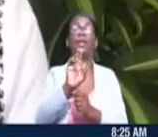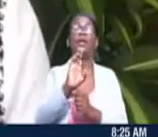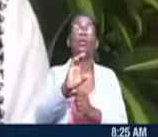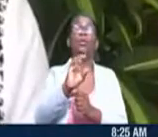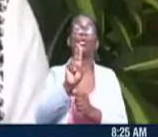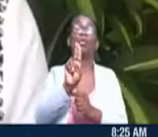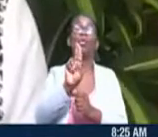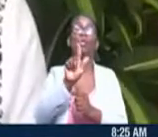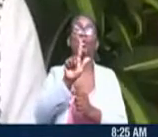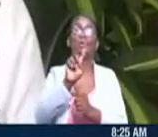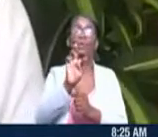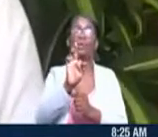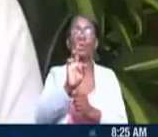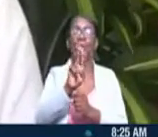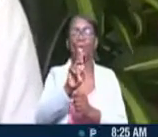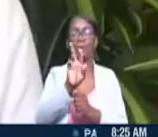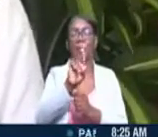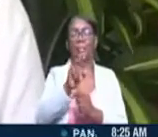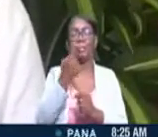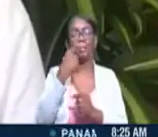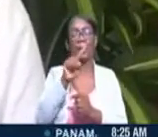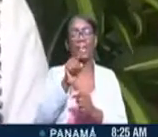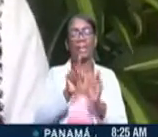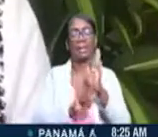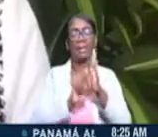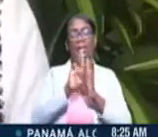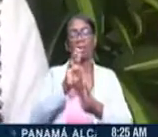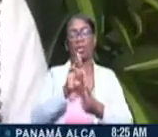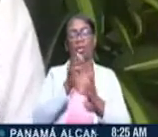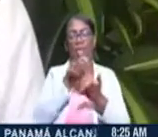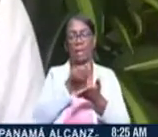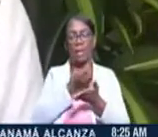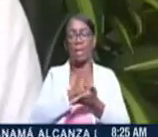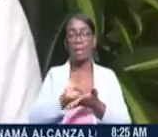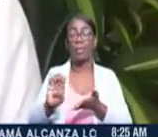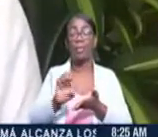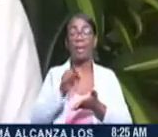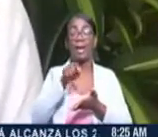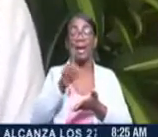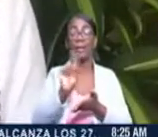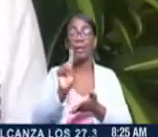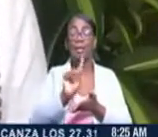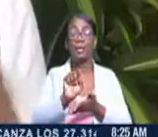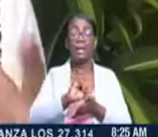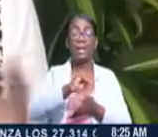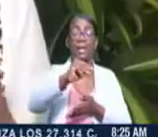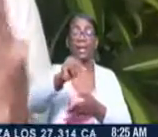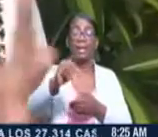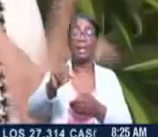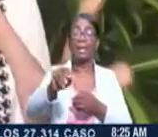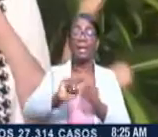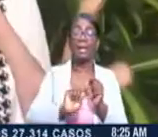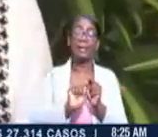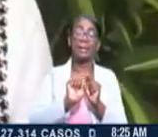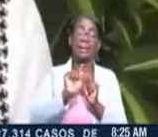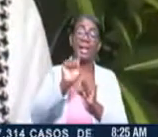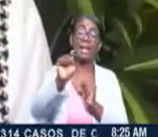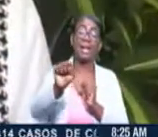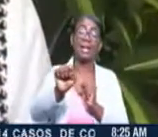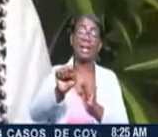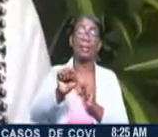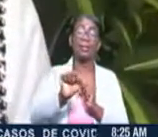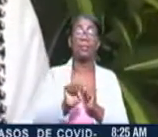el desarrollo de la economía, sobre todo en áreas rurales. Para que ustedes tengan conocimiento en